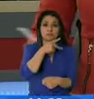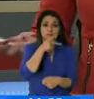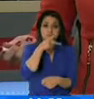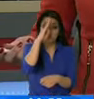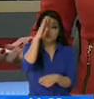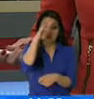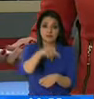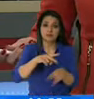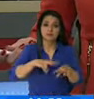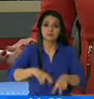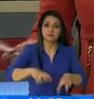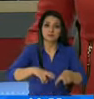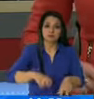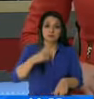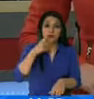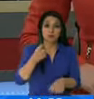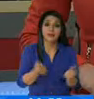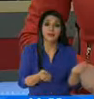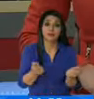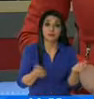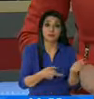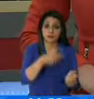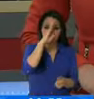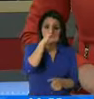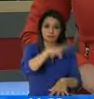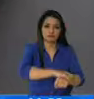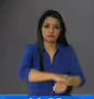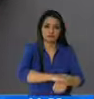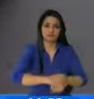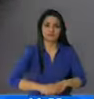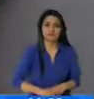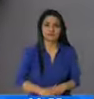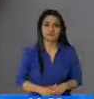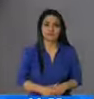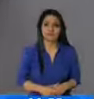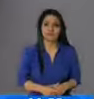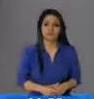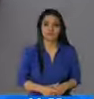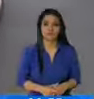caso mientras que el conductor de la camioneta fue detenido.